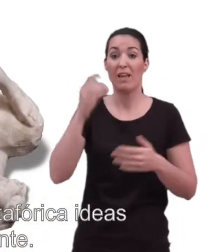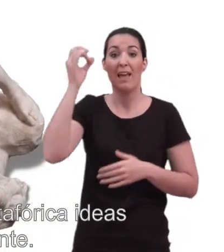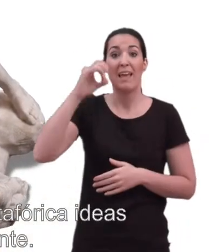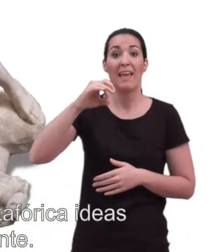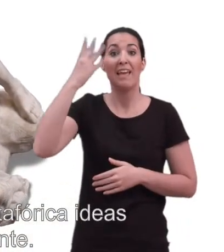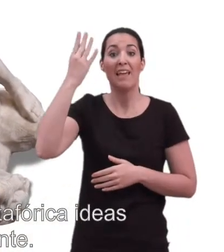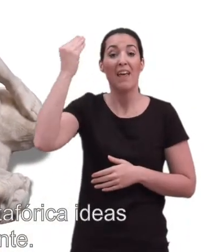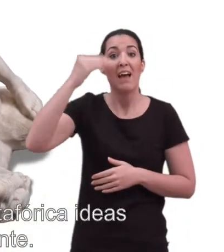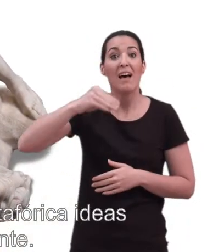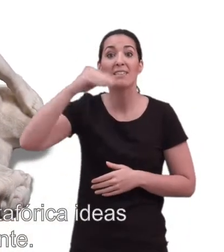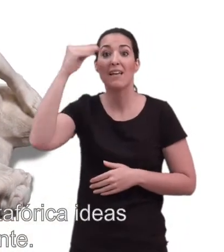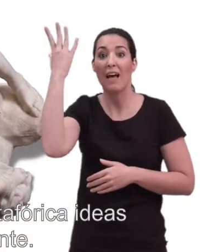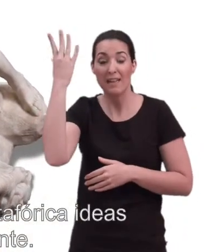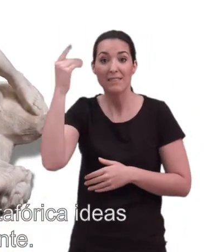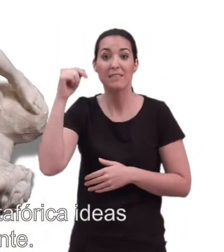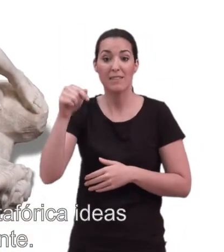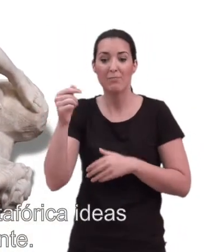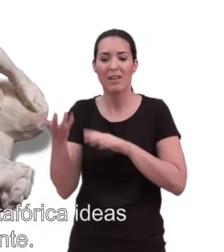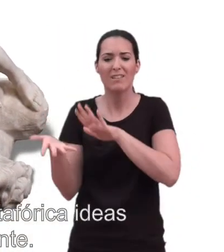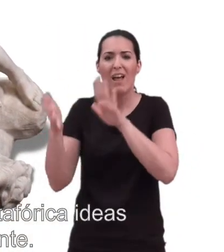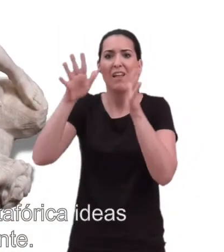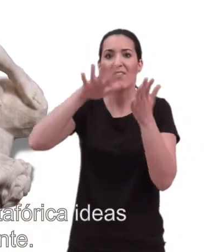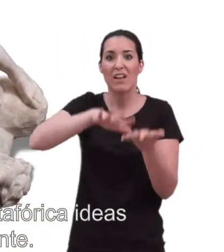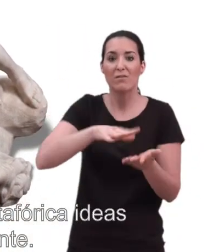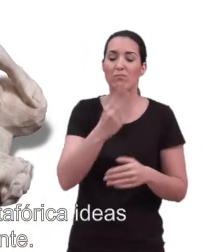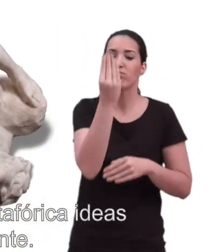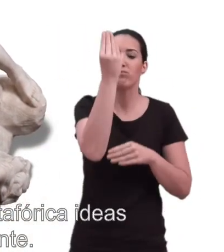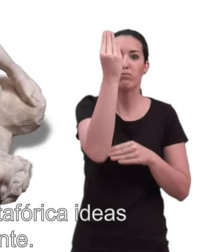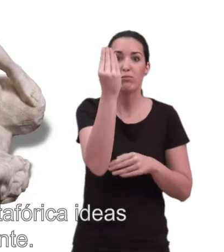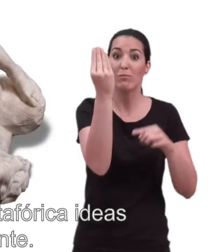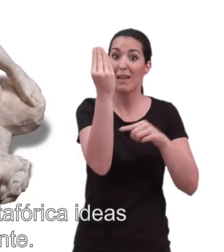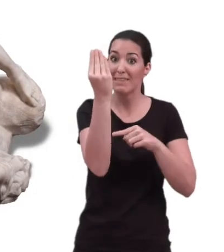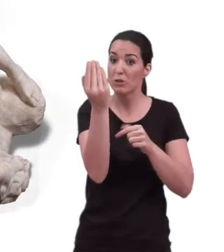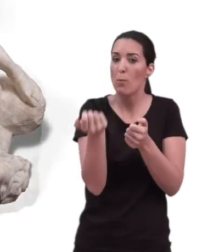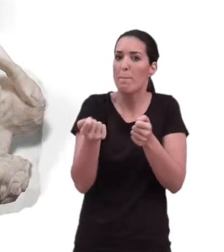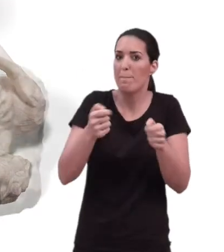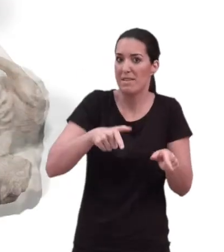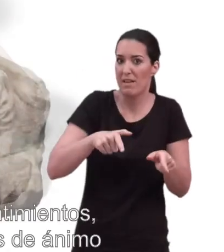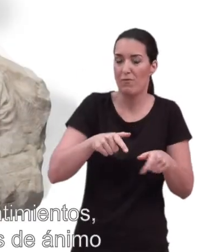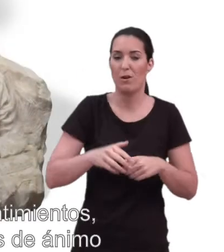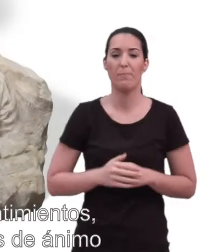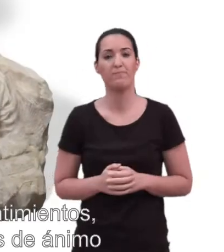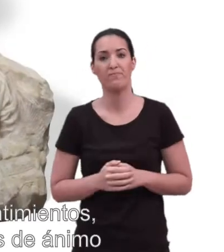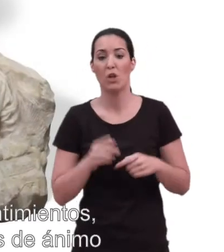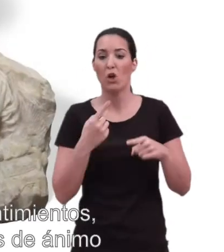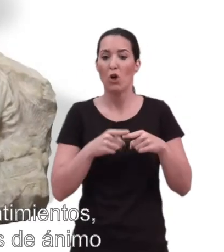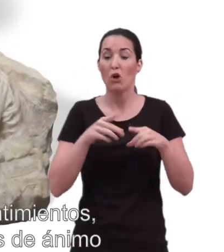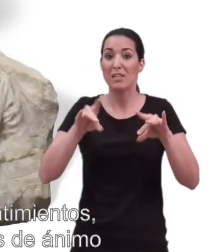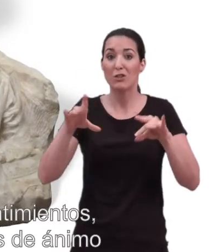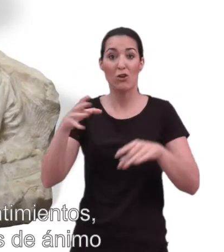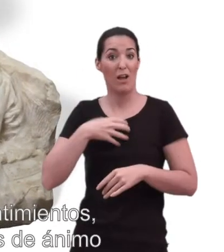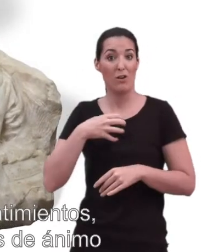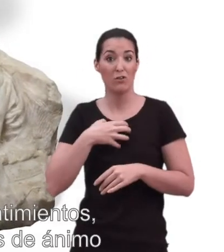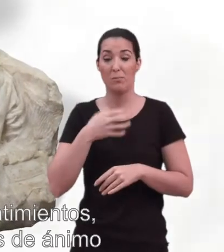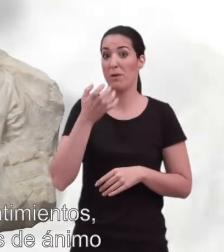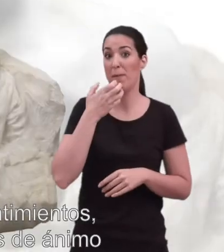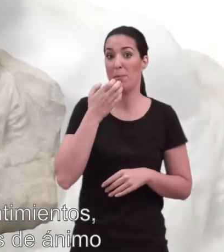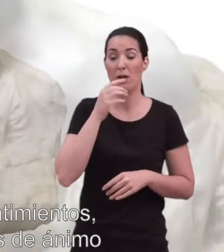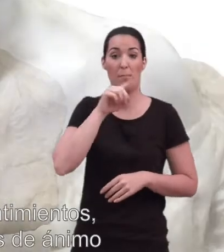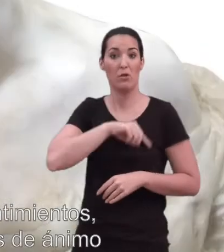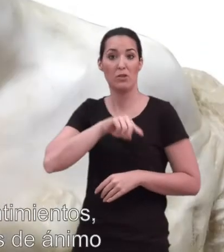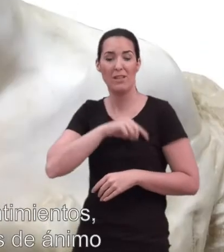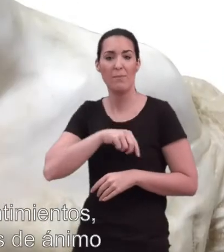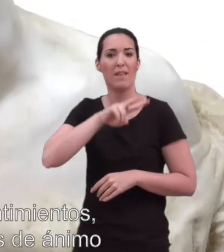manifiesta de forma metafórica ideas que van más allá de lo aparente. Elementos intangibles como los